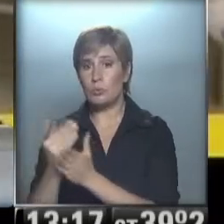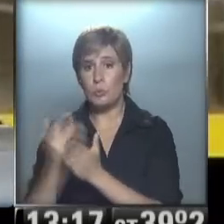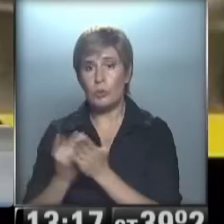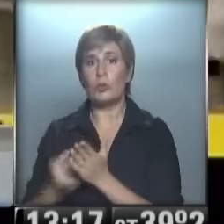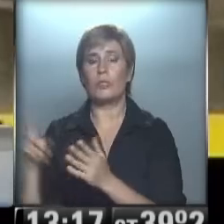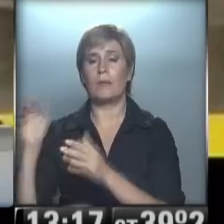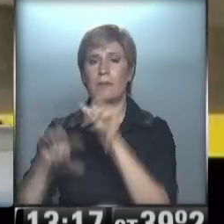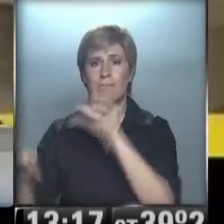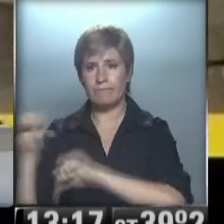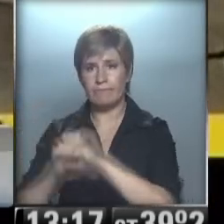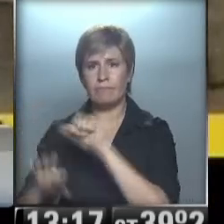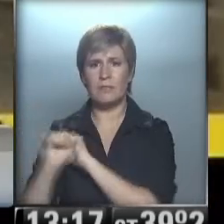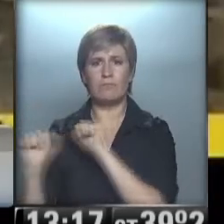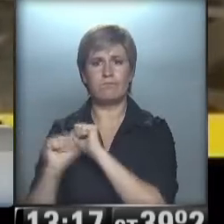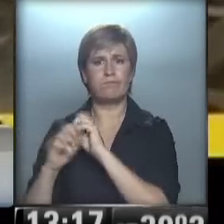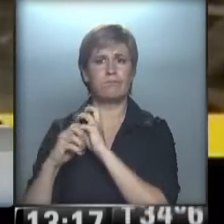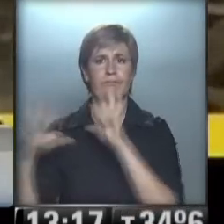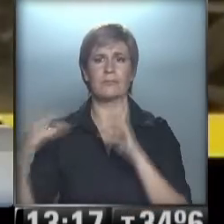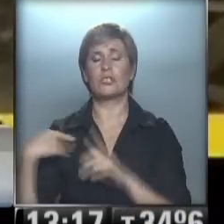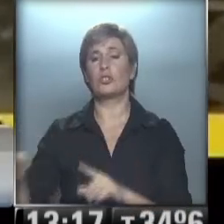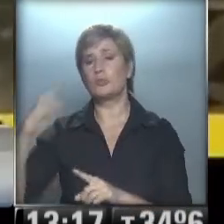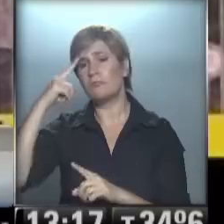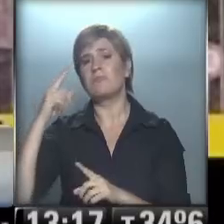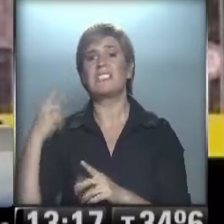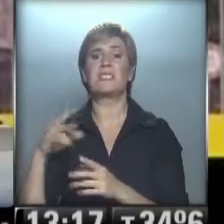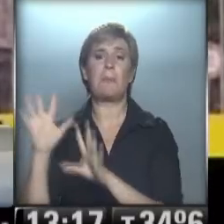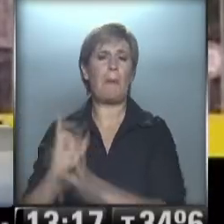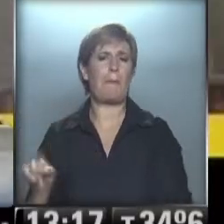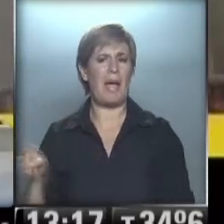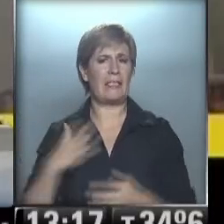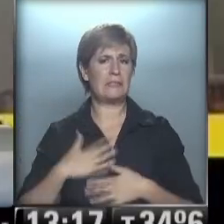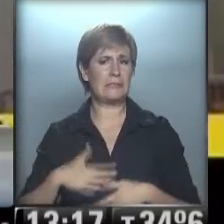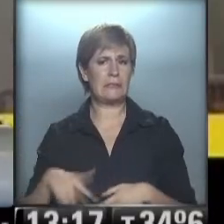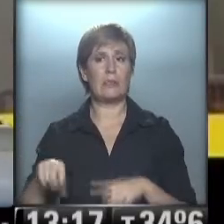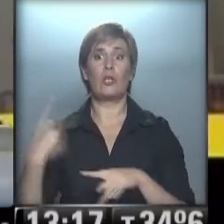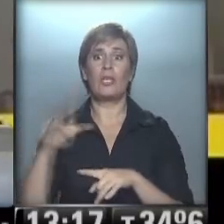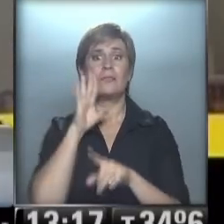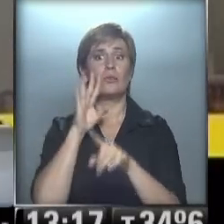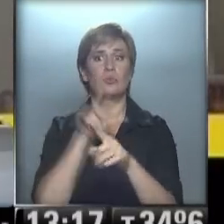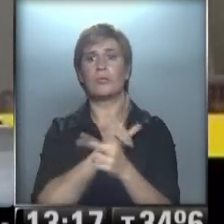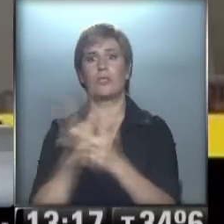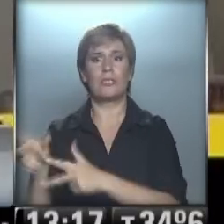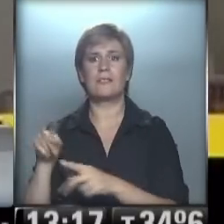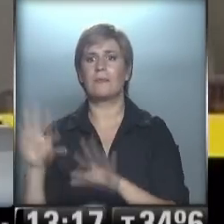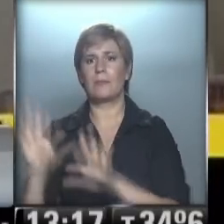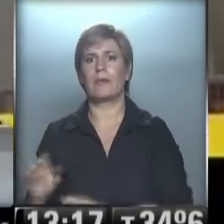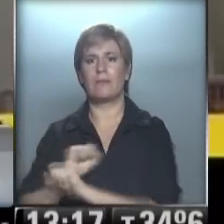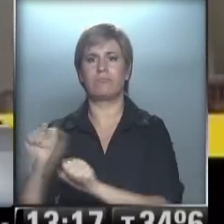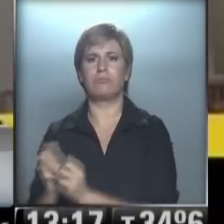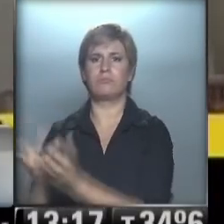Teherán declara de exclusivo uso pacífico, mientras que Occidente lo acusa de buscar la construcción de armas